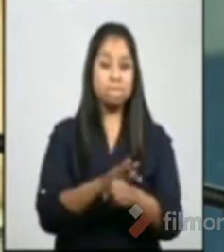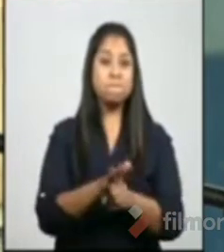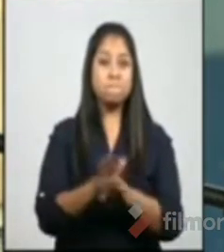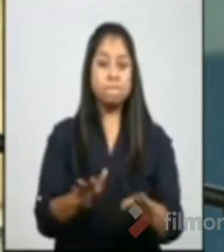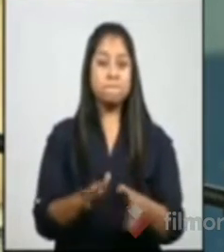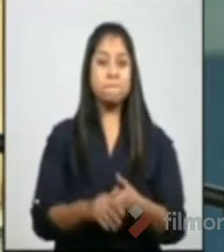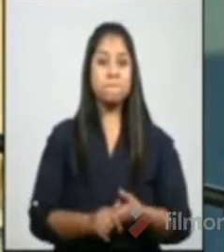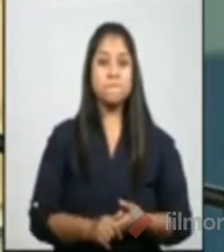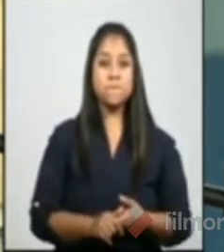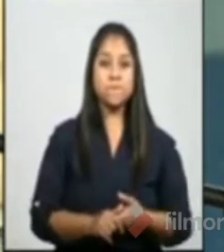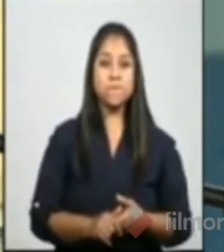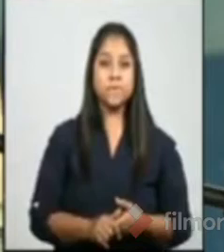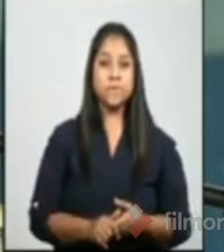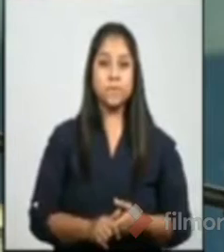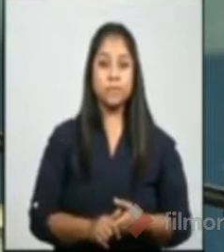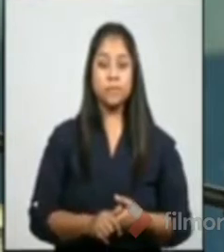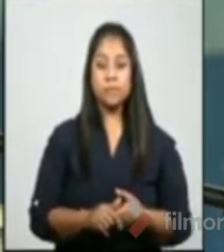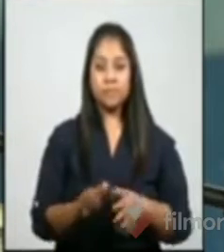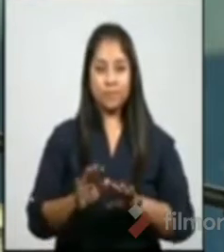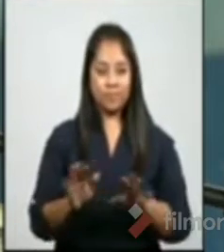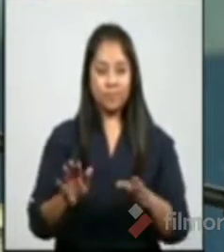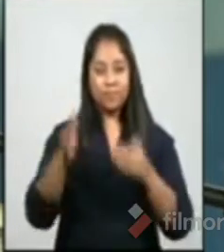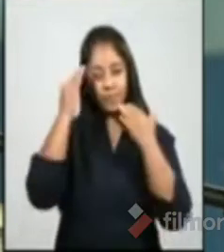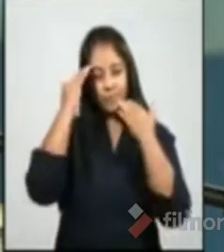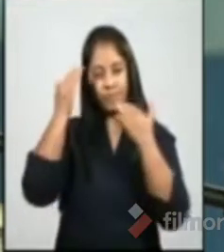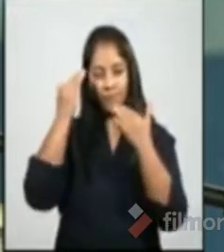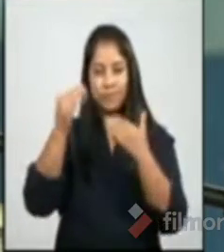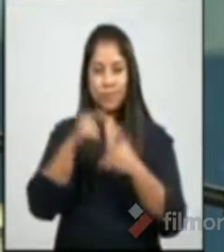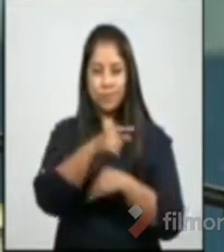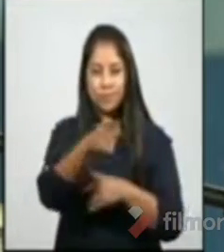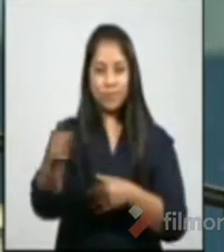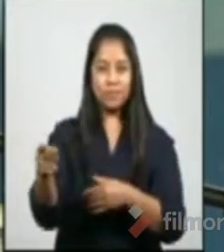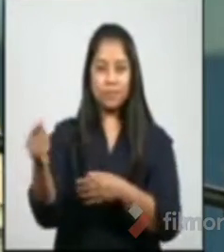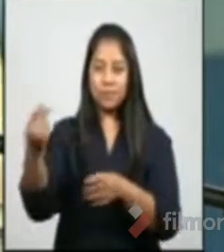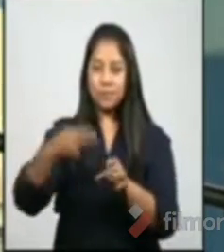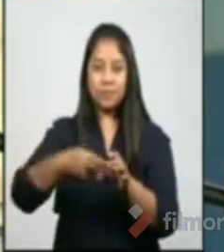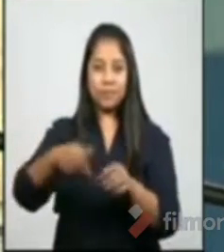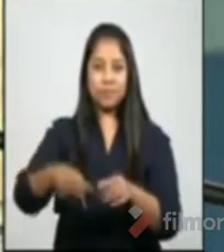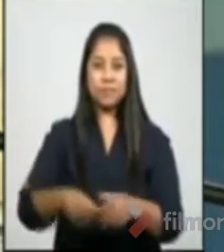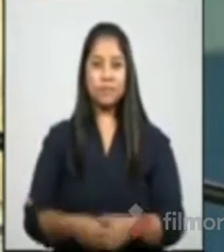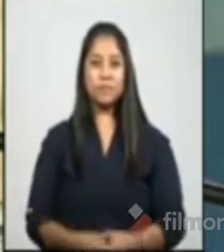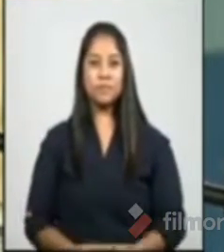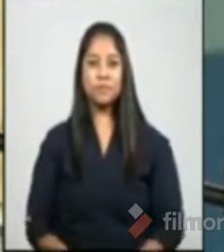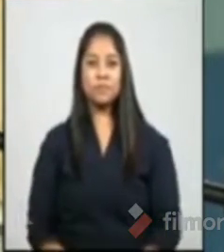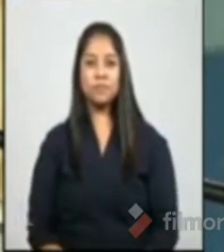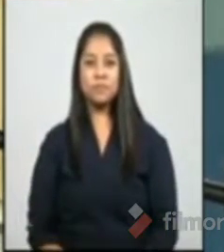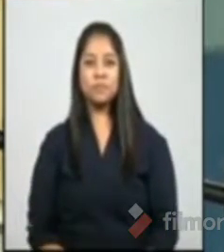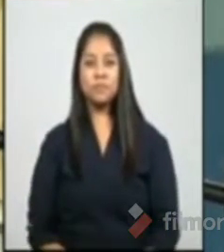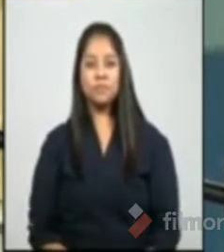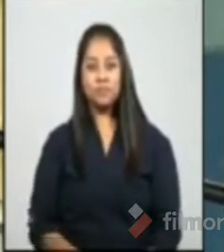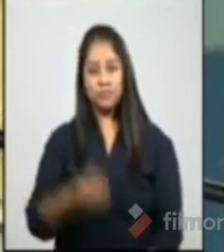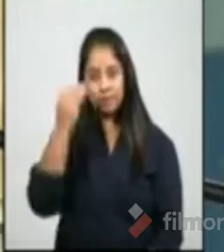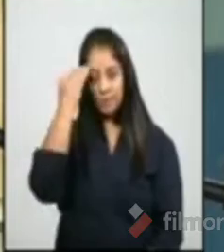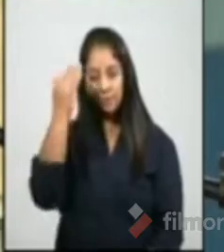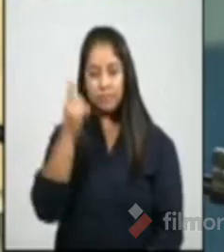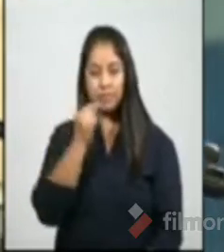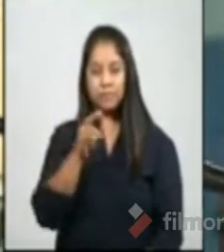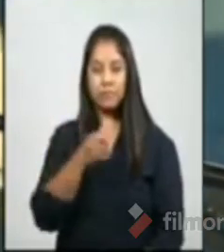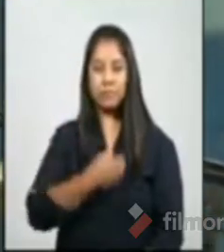cruzando. Solamente, y muchísimas gracias a todos los presentes. Gracias, señor